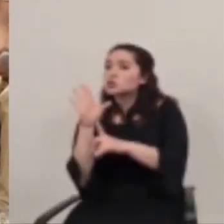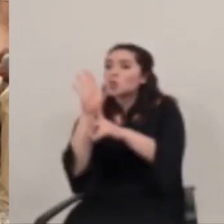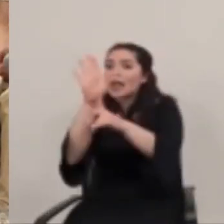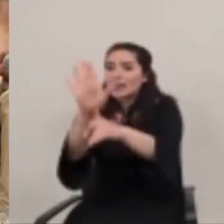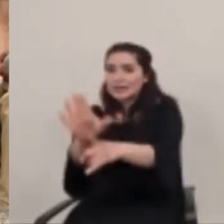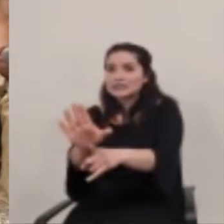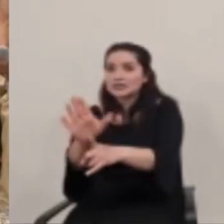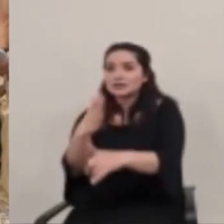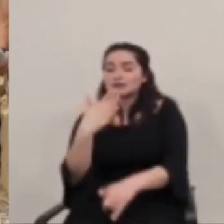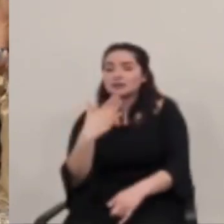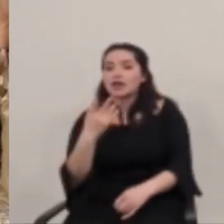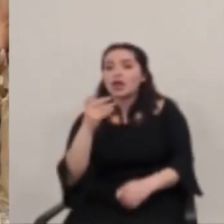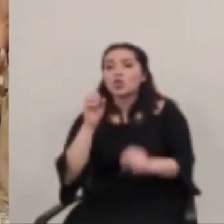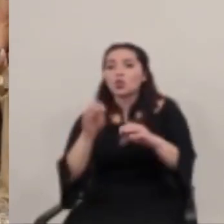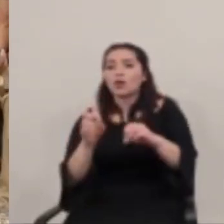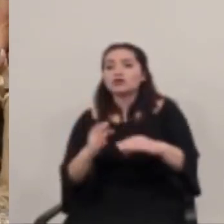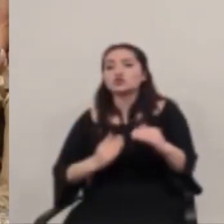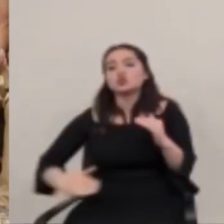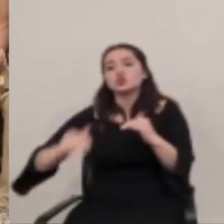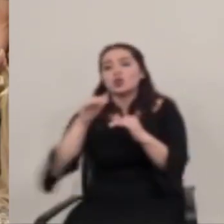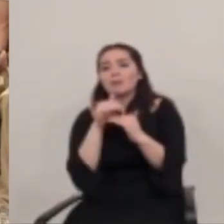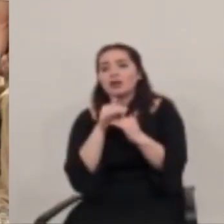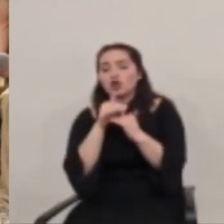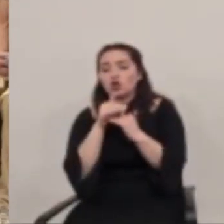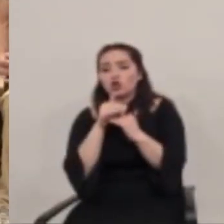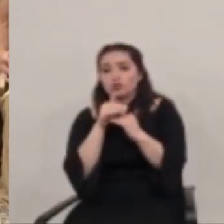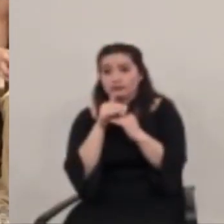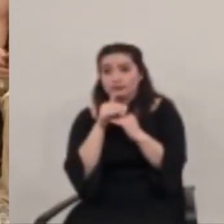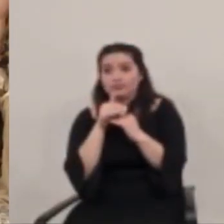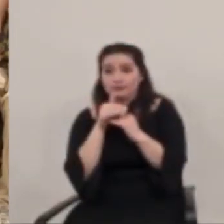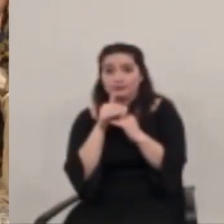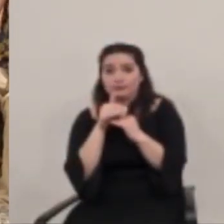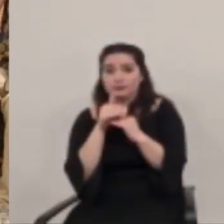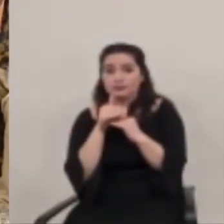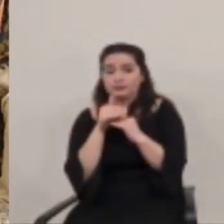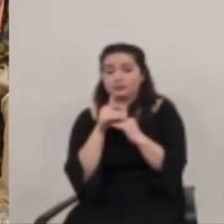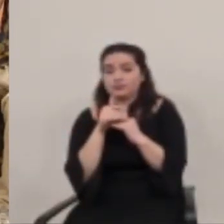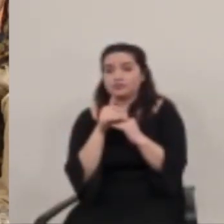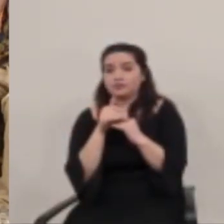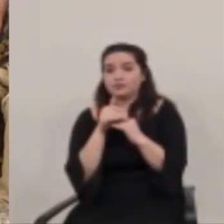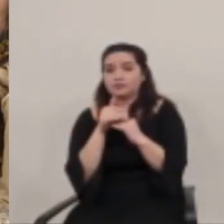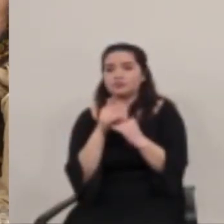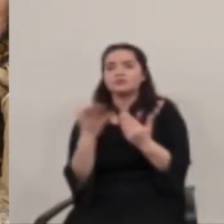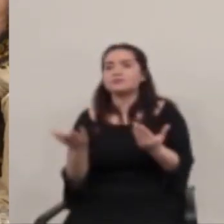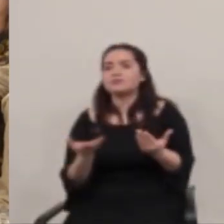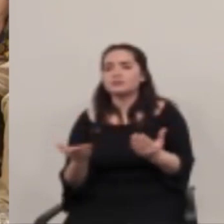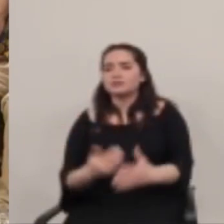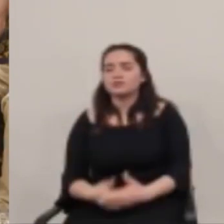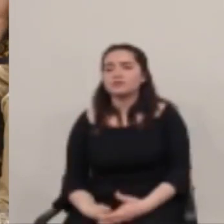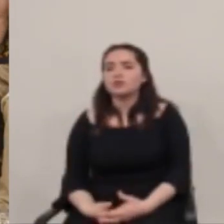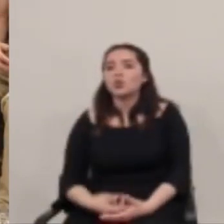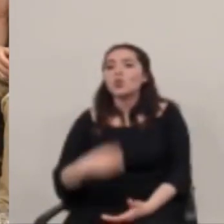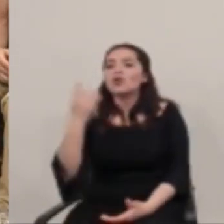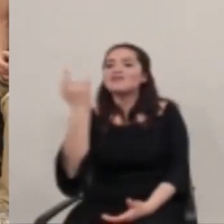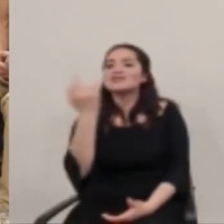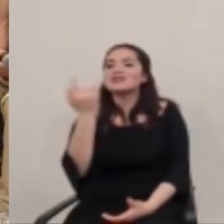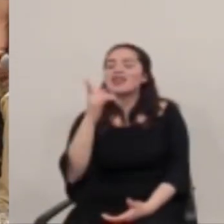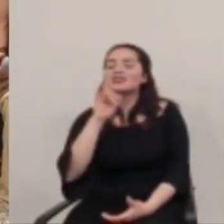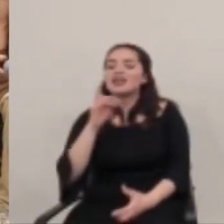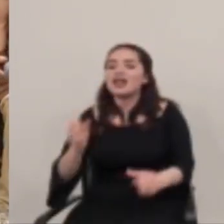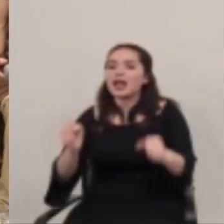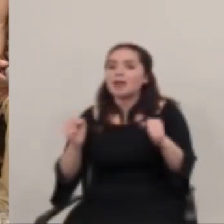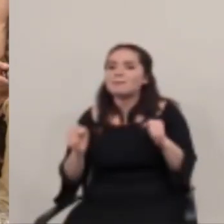discapacidad visualicen la educación superior como un futuro posible, tiene que ver con que la universidad tenga la